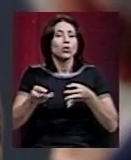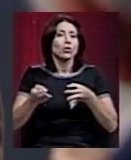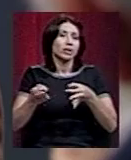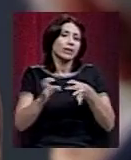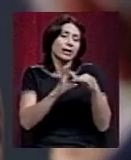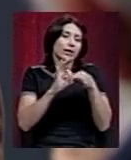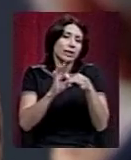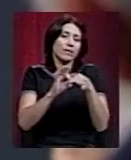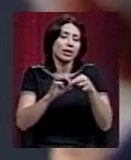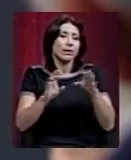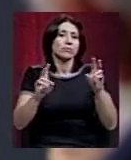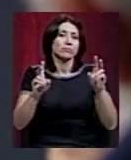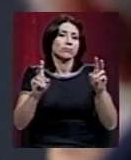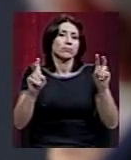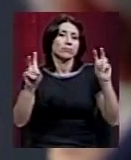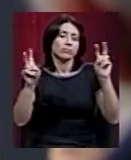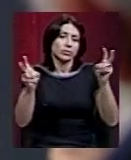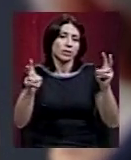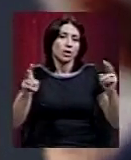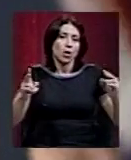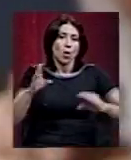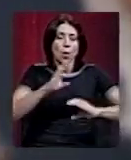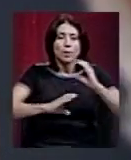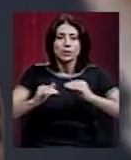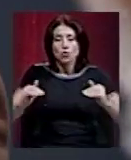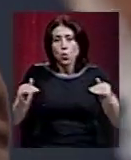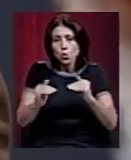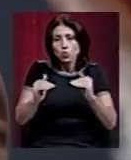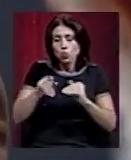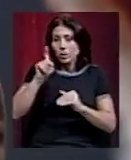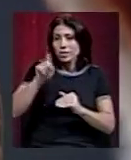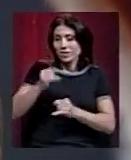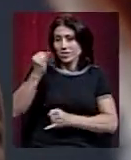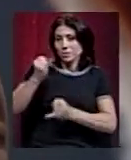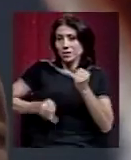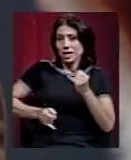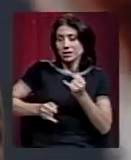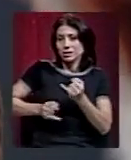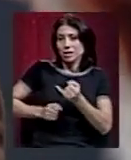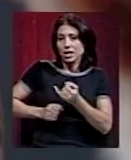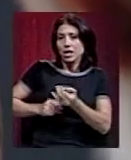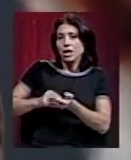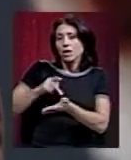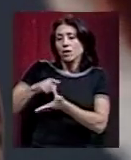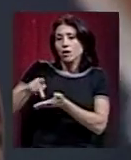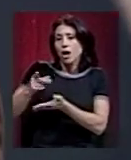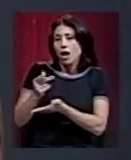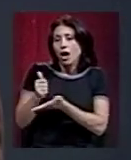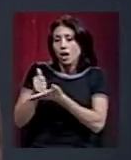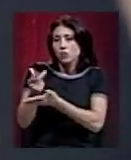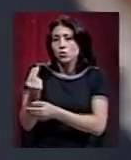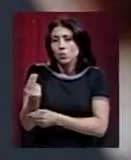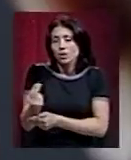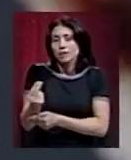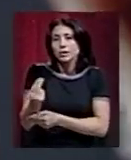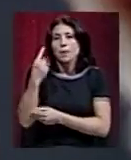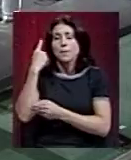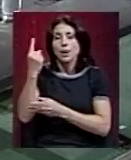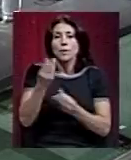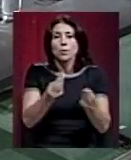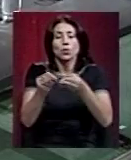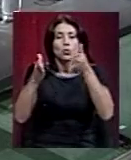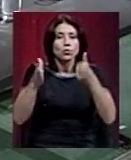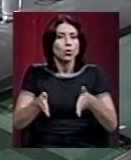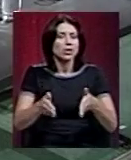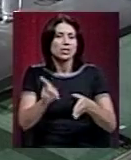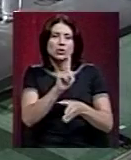consideración de comercio justo, donde tienen que acabarse los subsidios a los productores agrícolas ineficientes que se dan desde Japón hasta los Estados